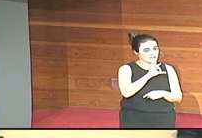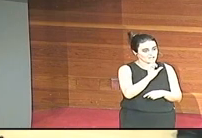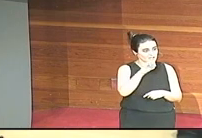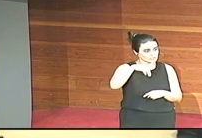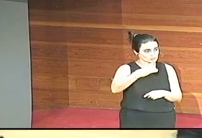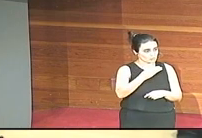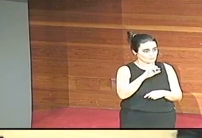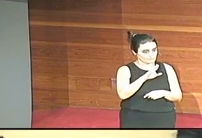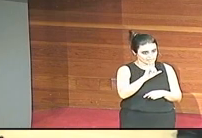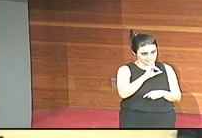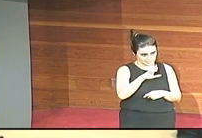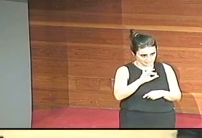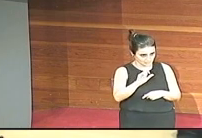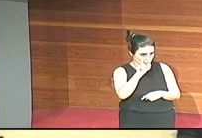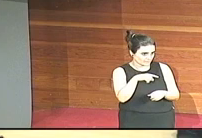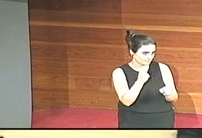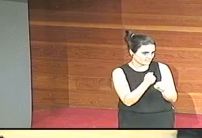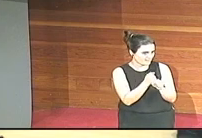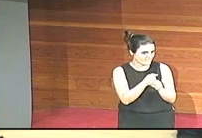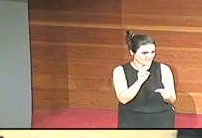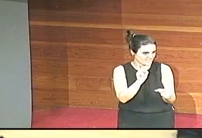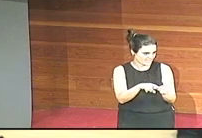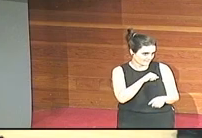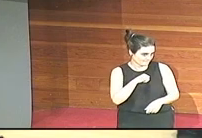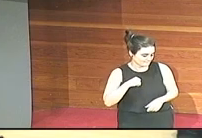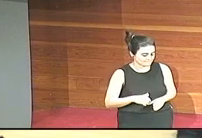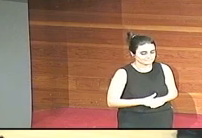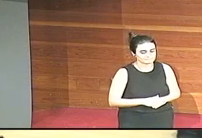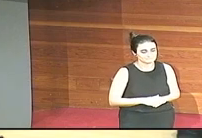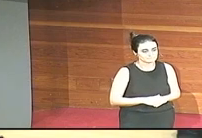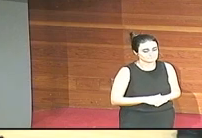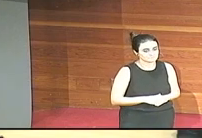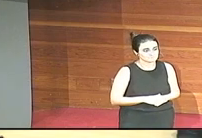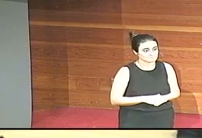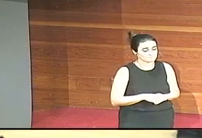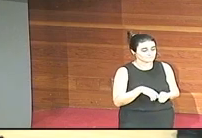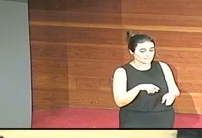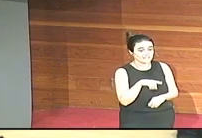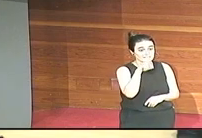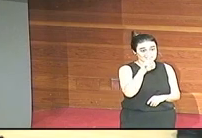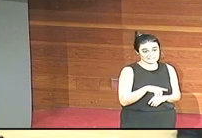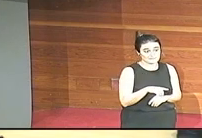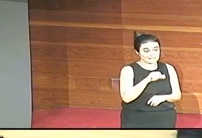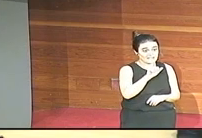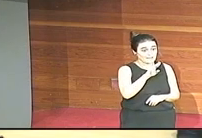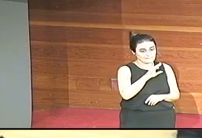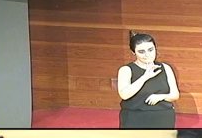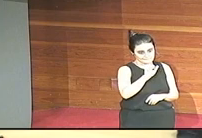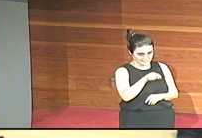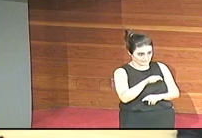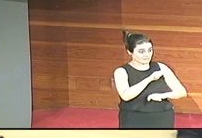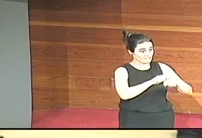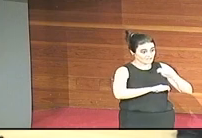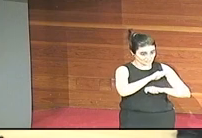colaborar ya que he tenido freelance modón bonitas gun había ningún um en información como kazetari kazetarien elkartea no en